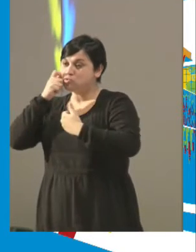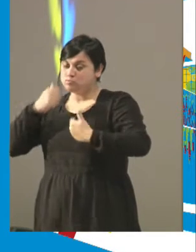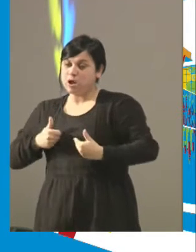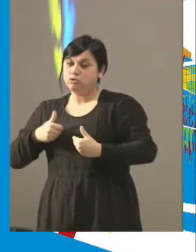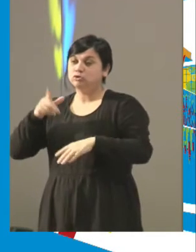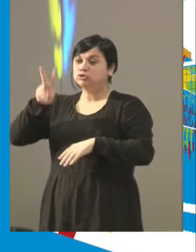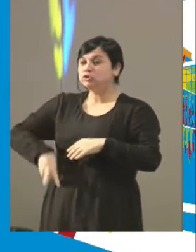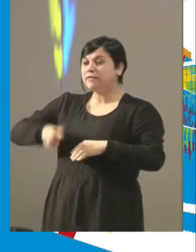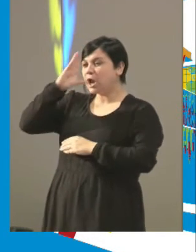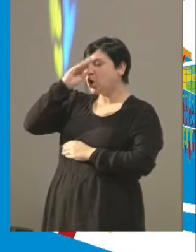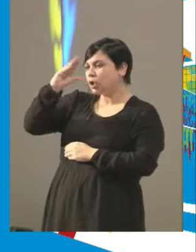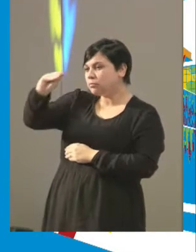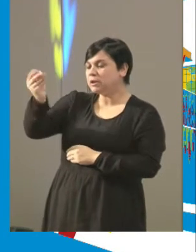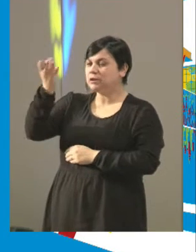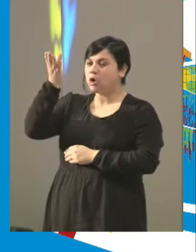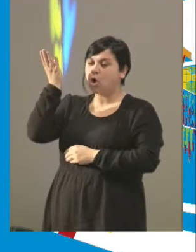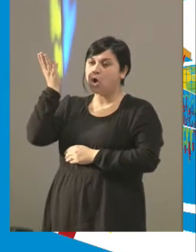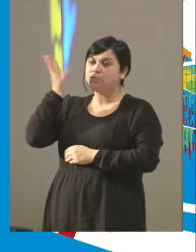de conocimiento del entorno,